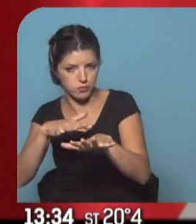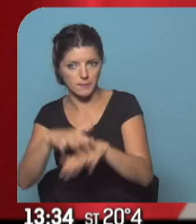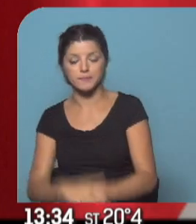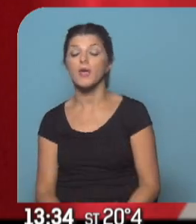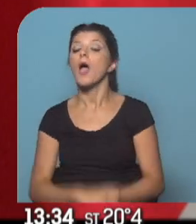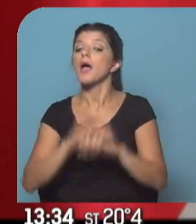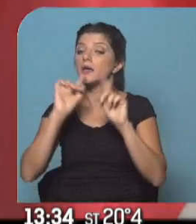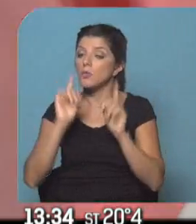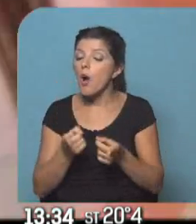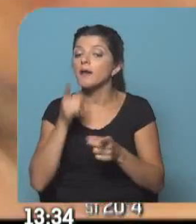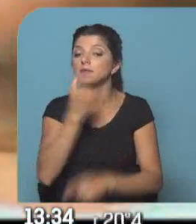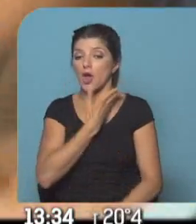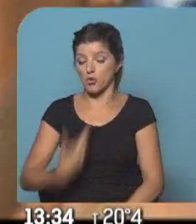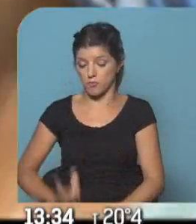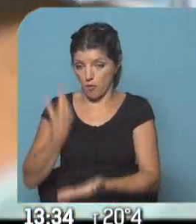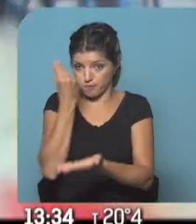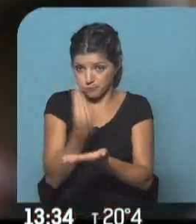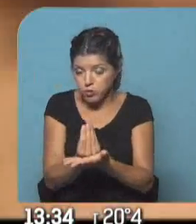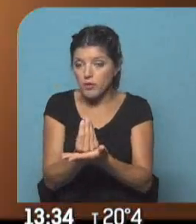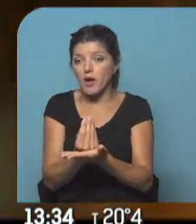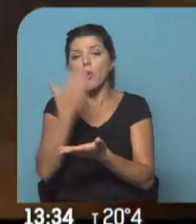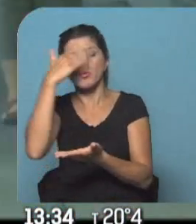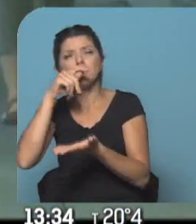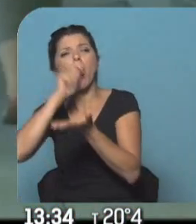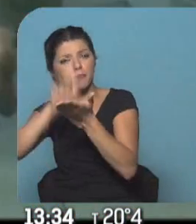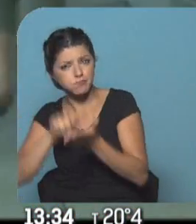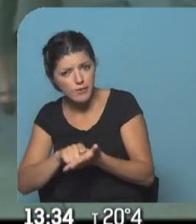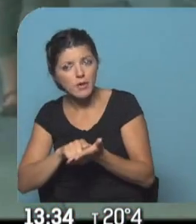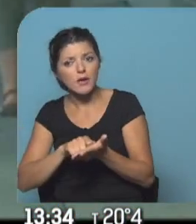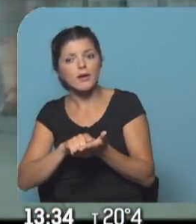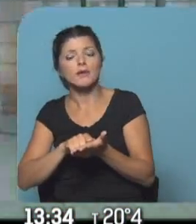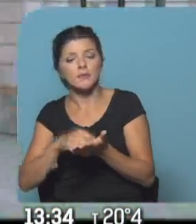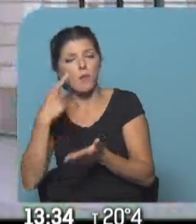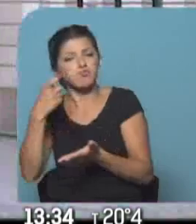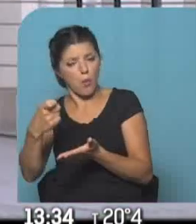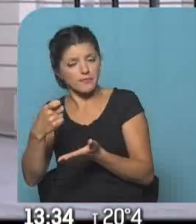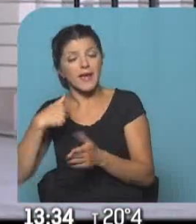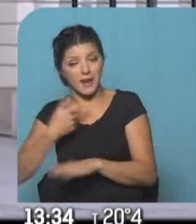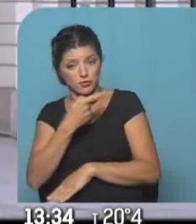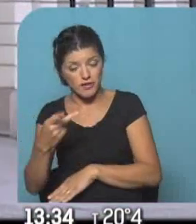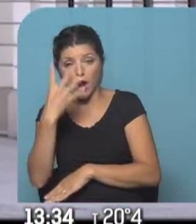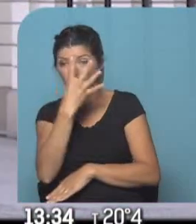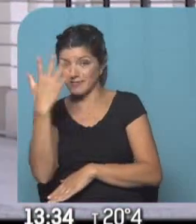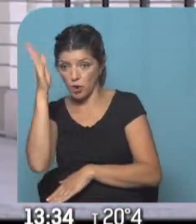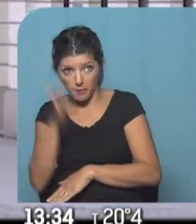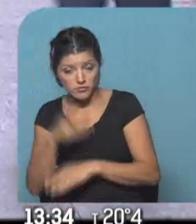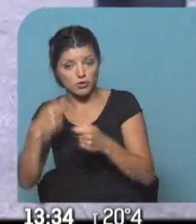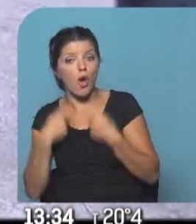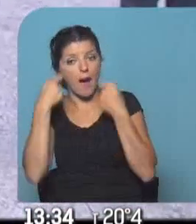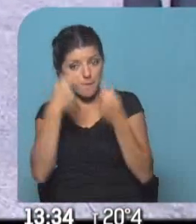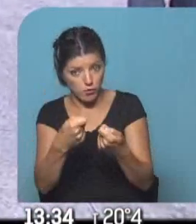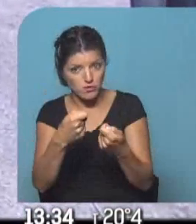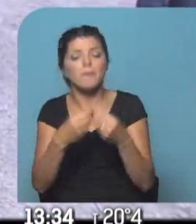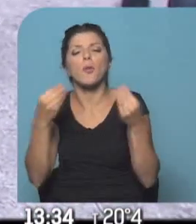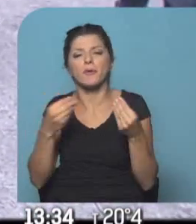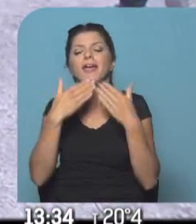gobernante registra una alta aprobación en las últimas encuestas, alcanzando el 45% de los apoyos, impulsado por el crecimiento económico,